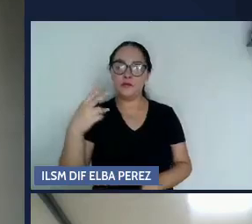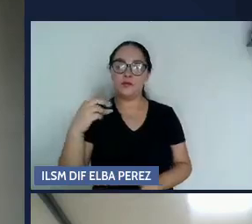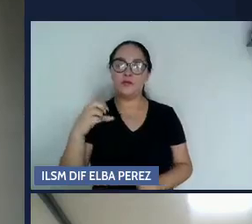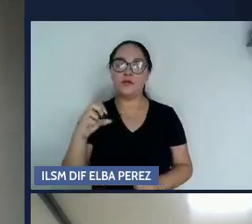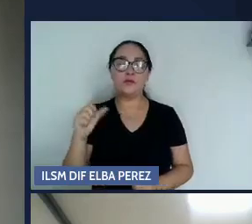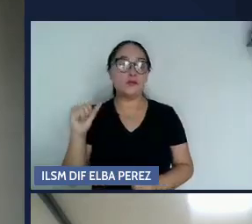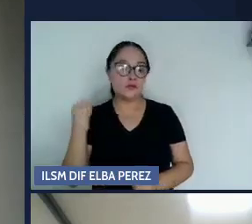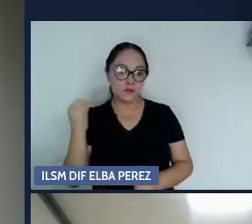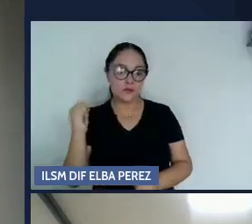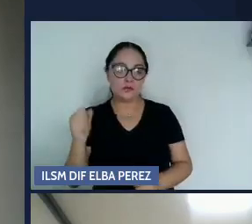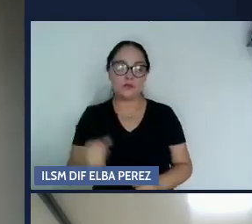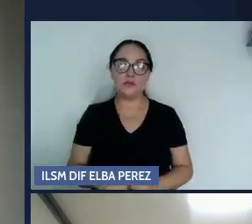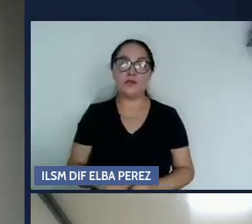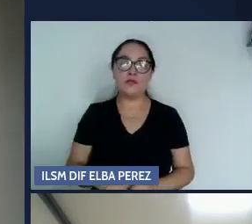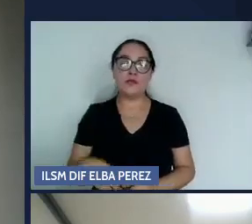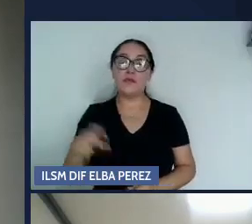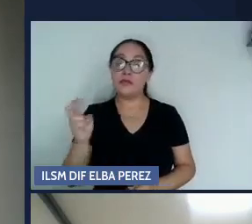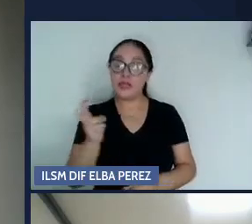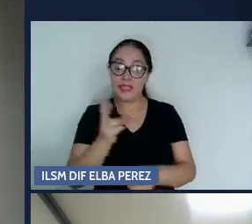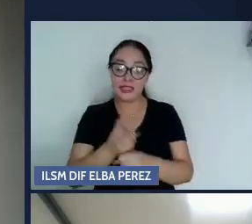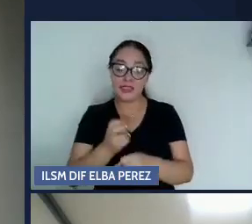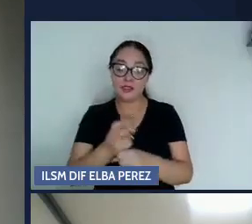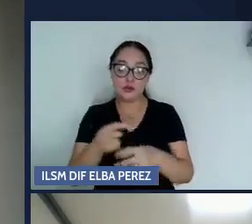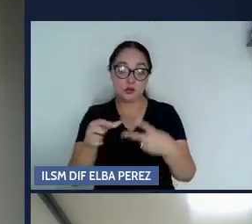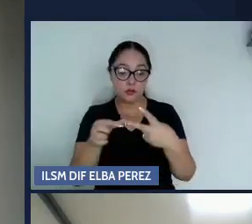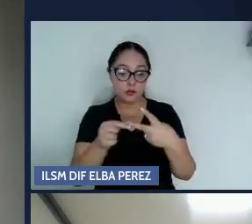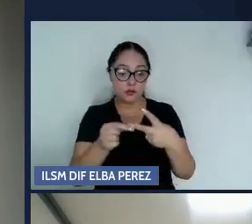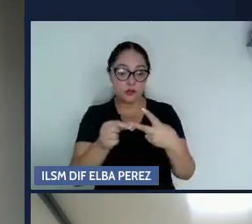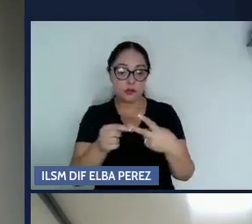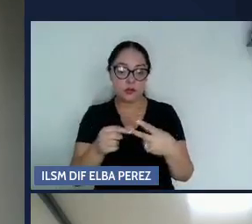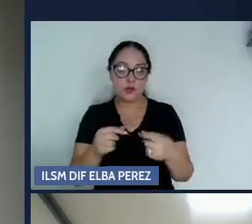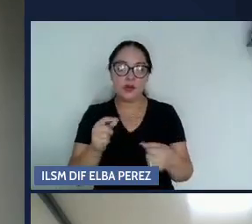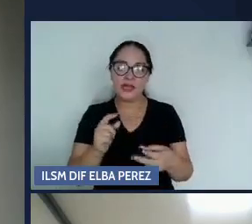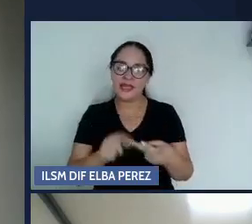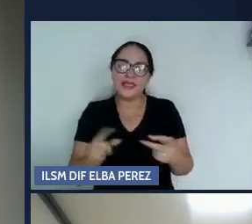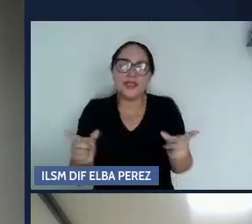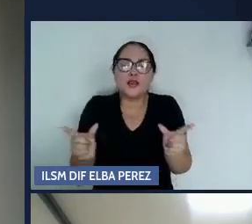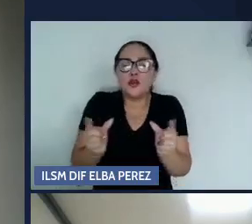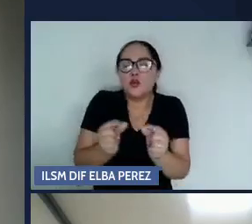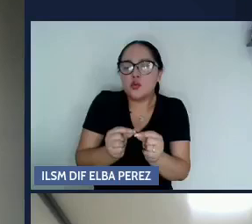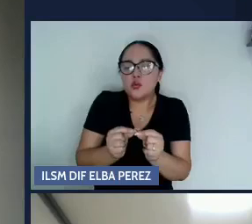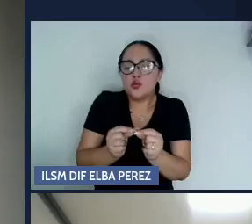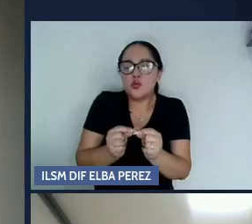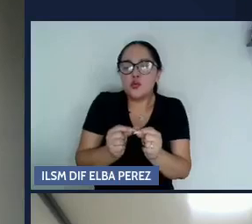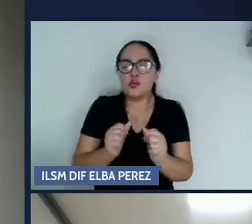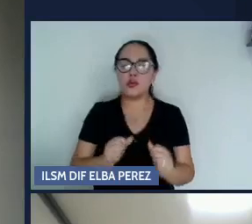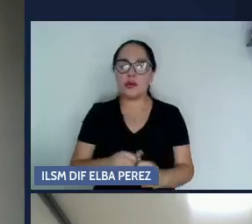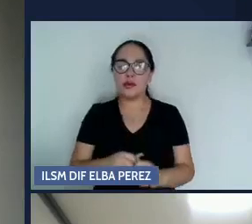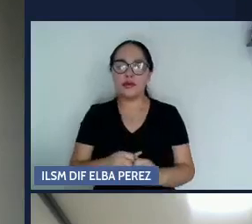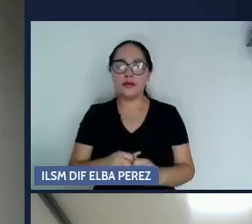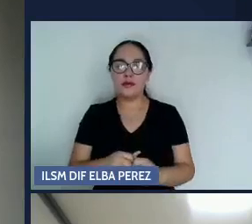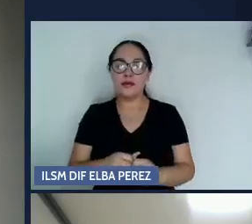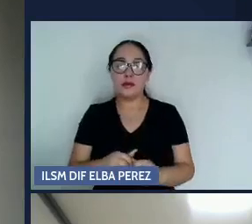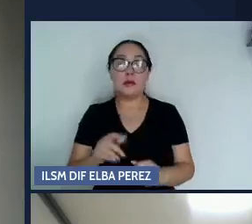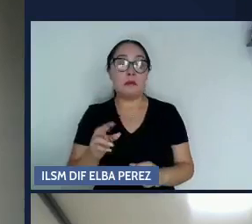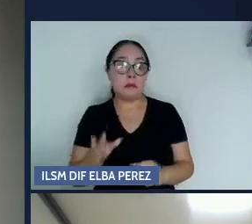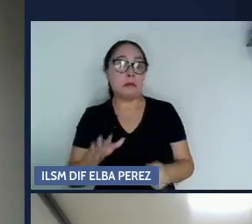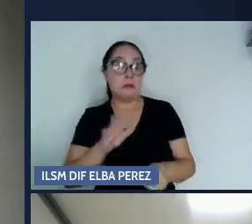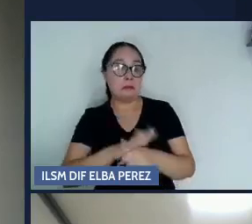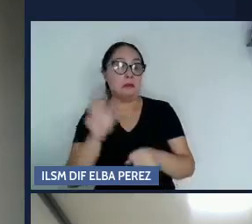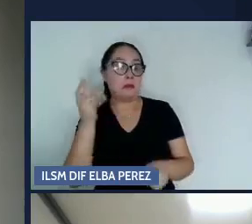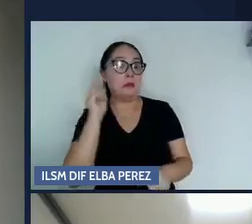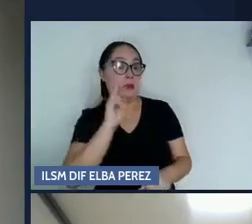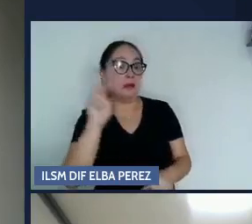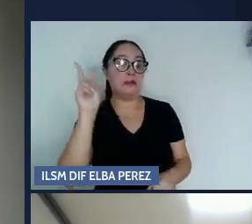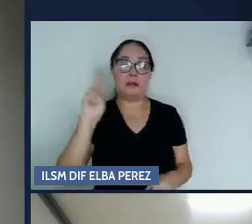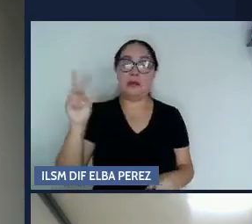segunda etapa de este proceso electoral, es la más corta y paradójicamente es la más visible para nuestra ciudadanía,